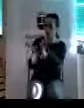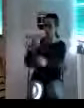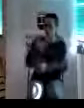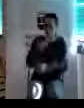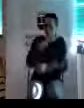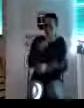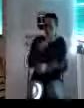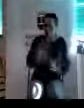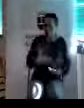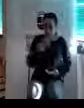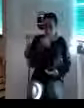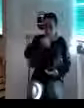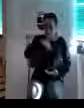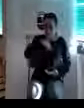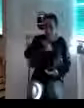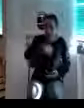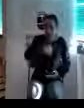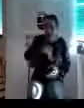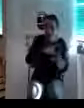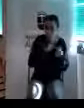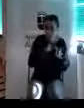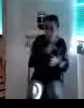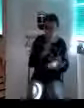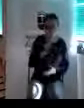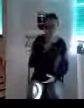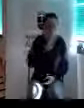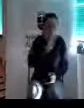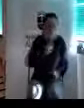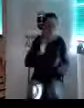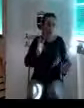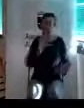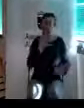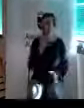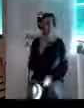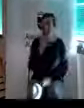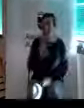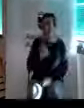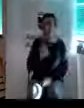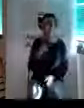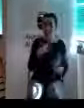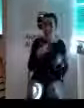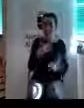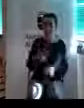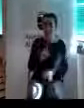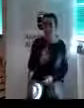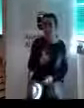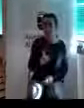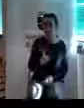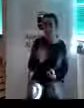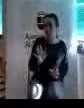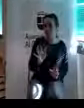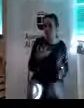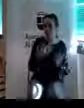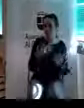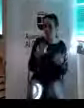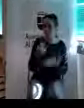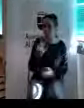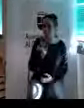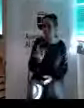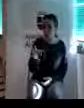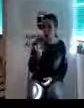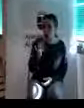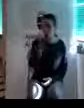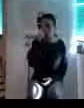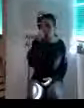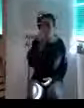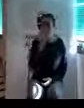y resulta que dicen que era importante a la sal pero son 700 toneladas que no sabe si ustedes saben